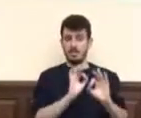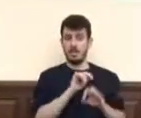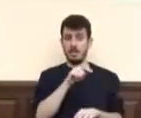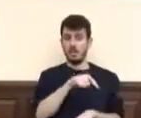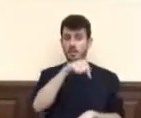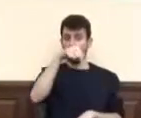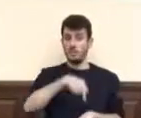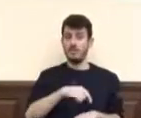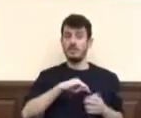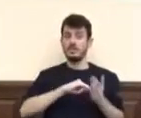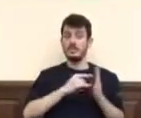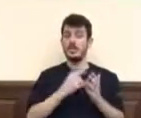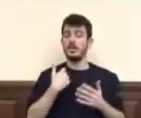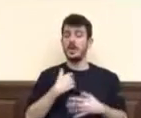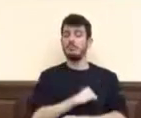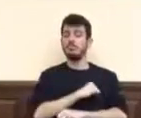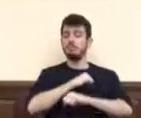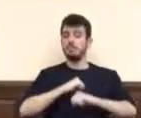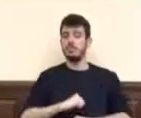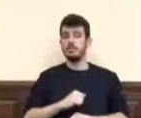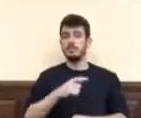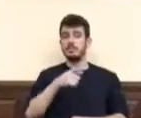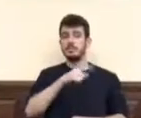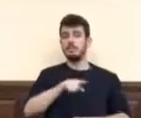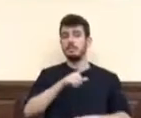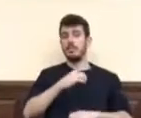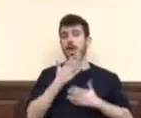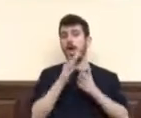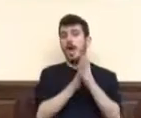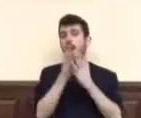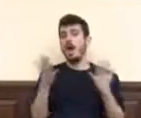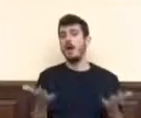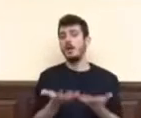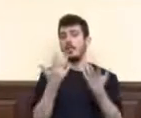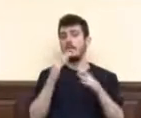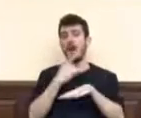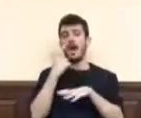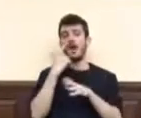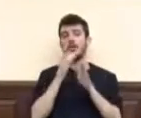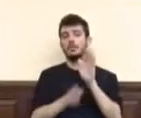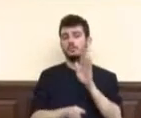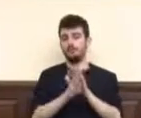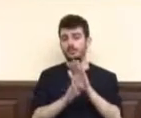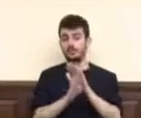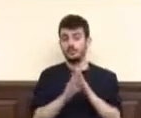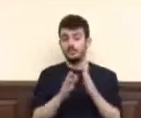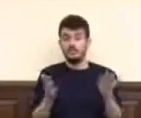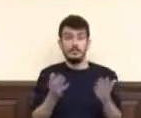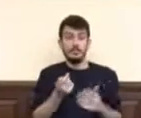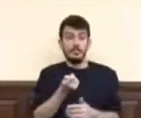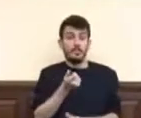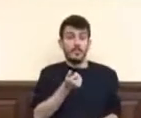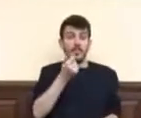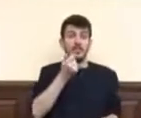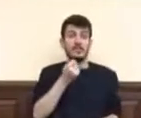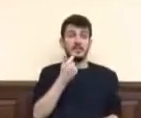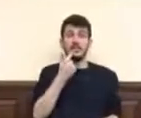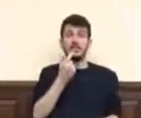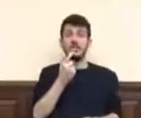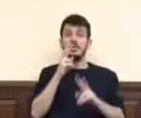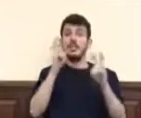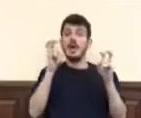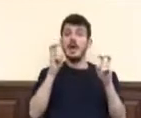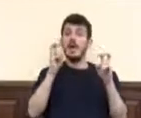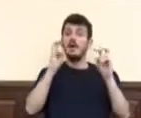sistema consolidado que les animamos a continuar. Por tanto, poco más. Y les digo lo de recuperar